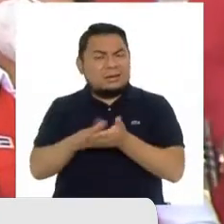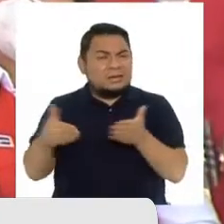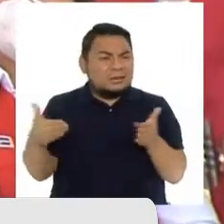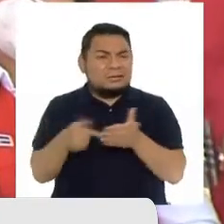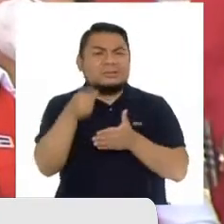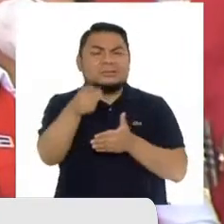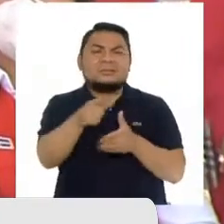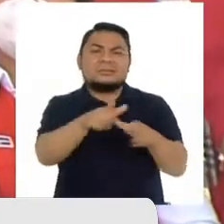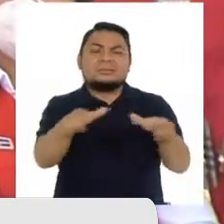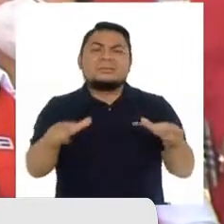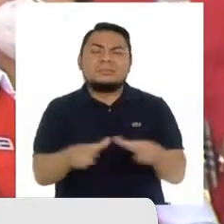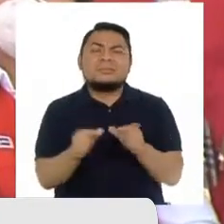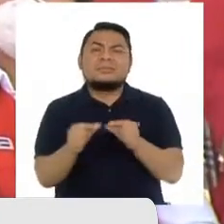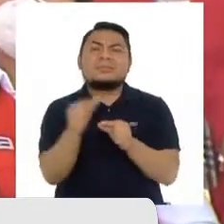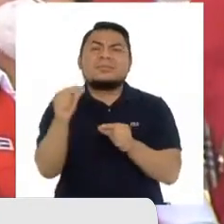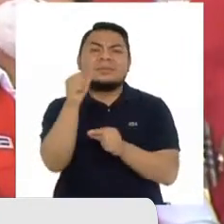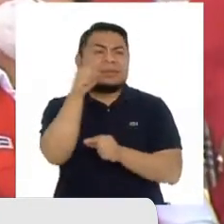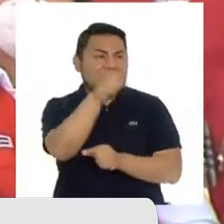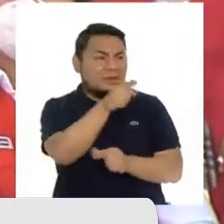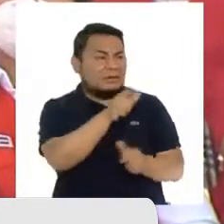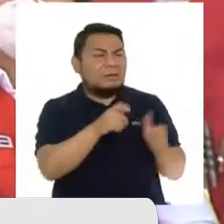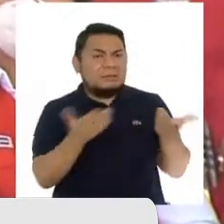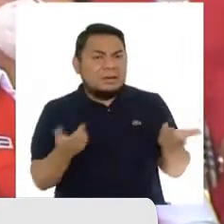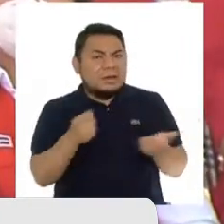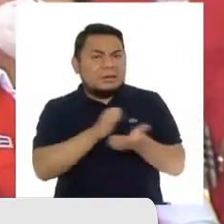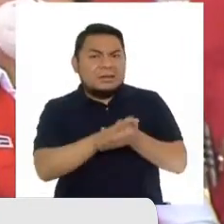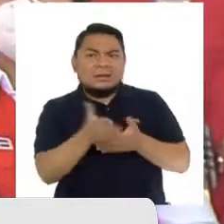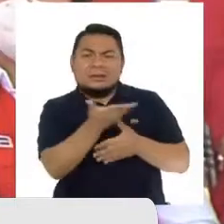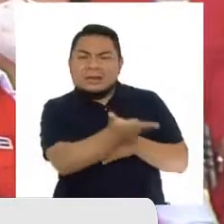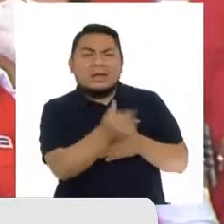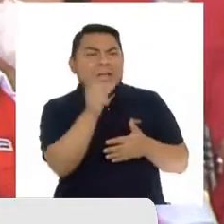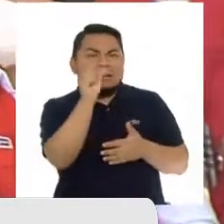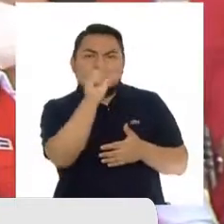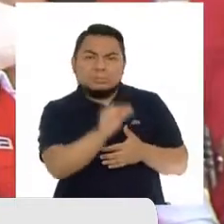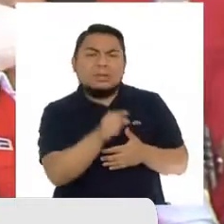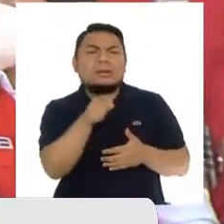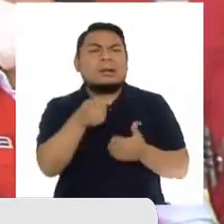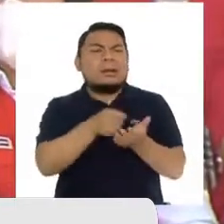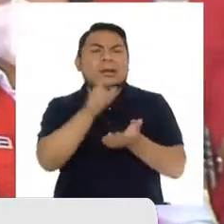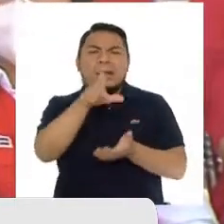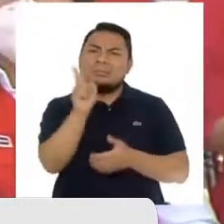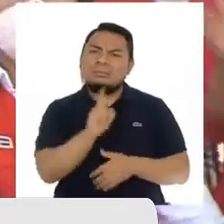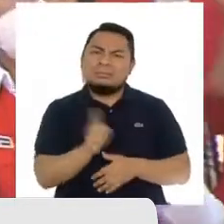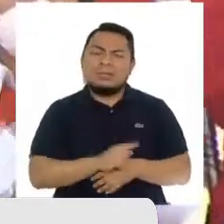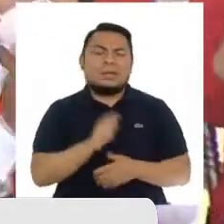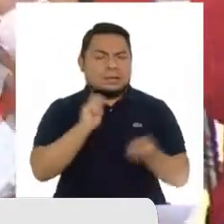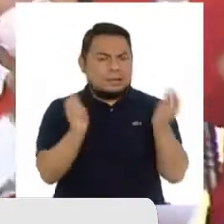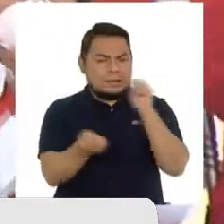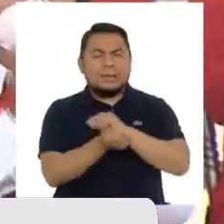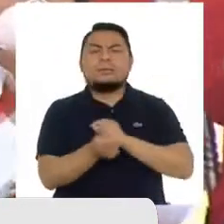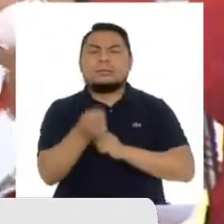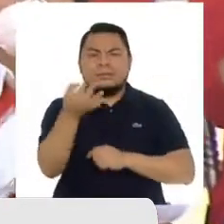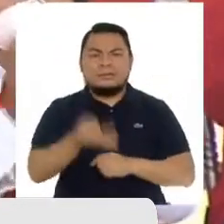el yacimiento de camisea eso inmediatamente haremos realidad